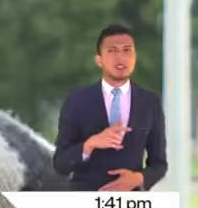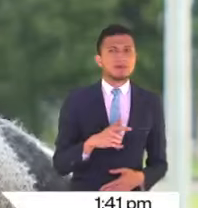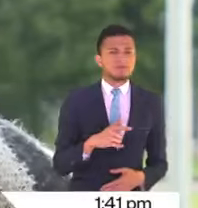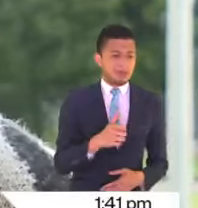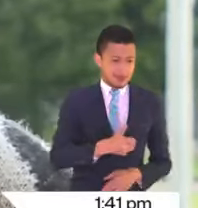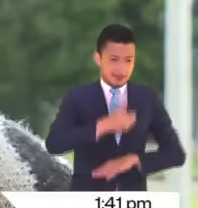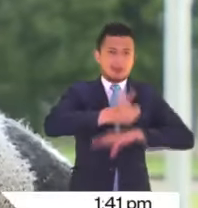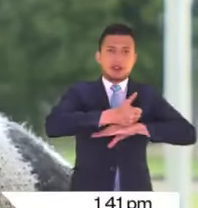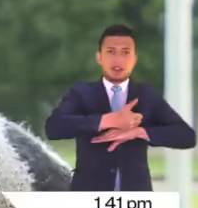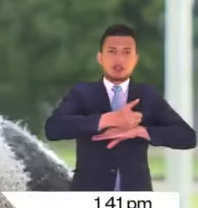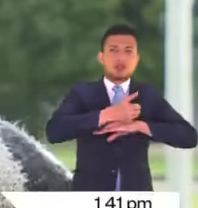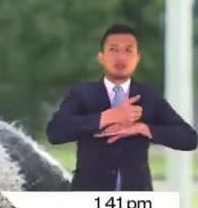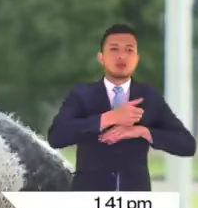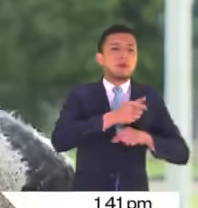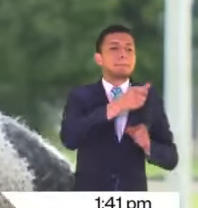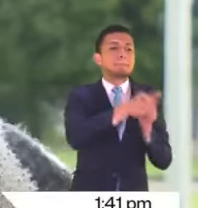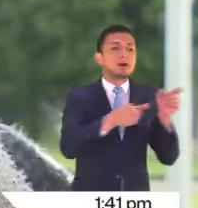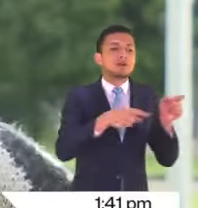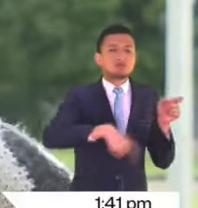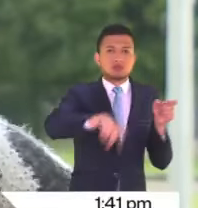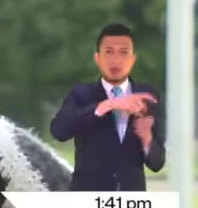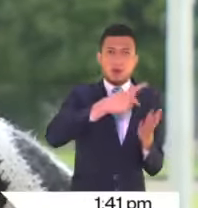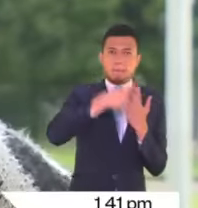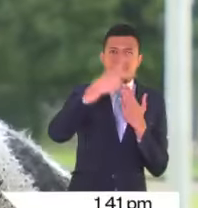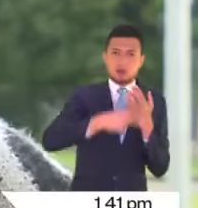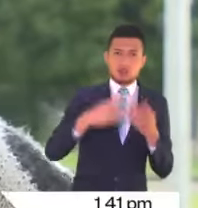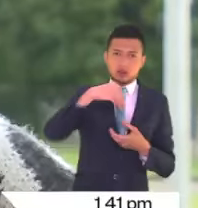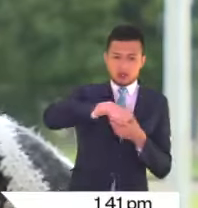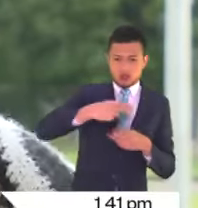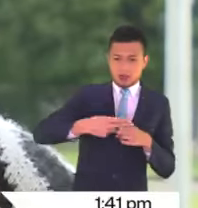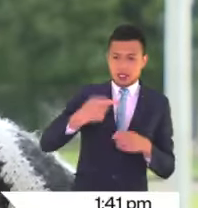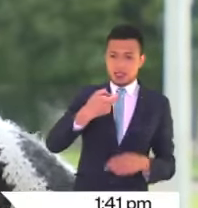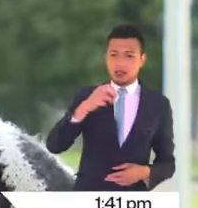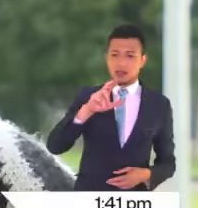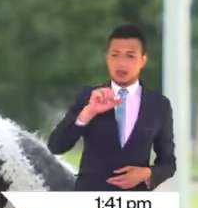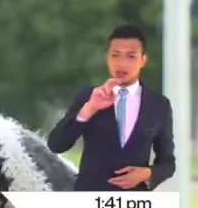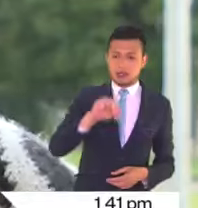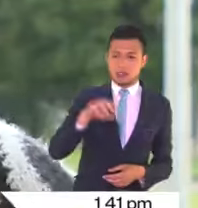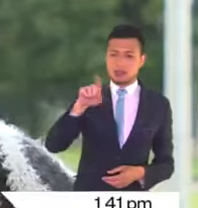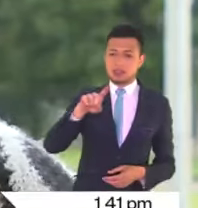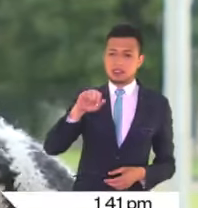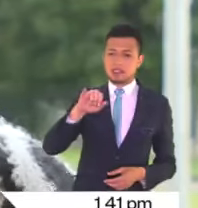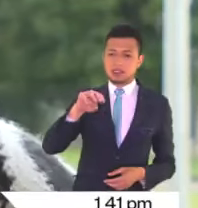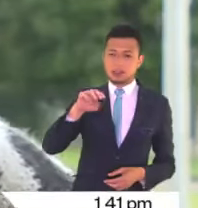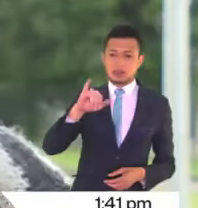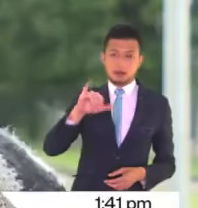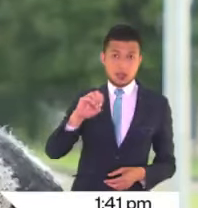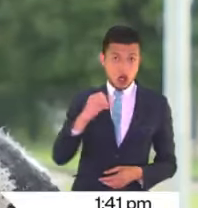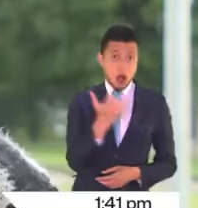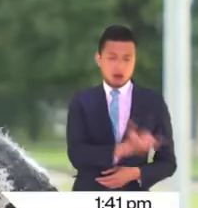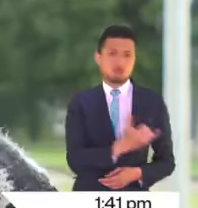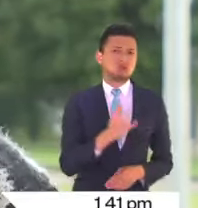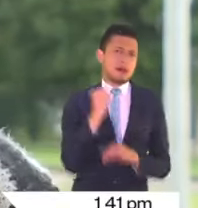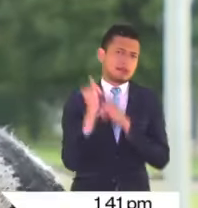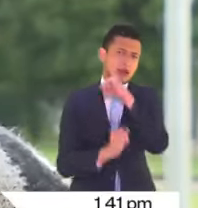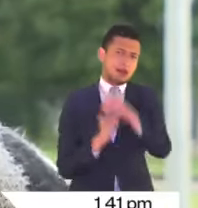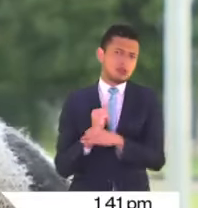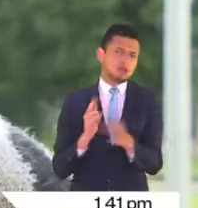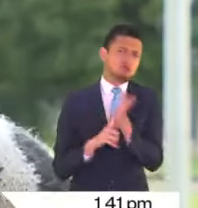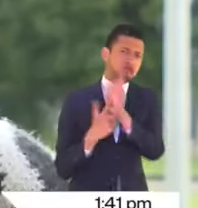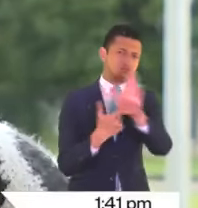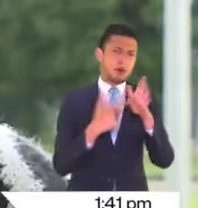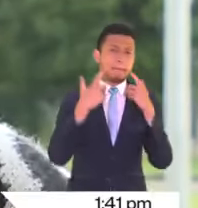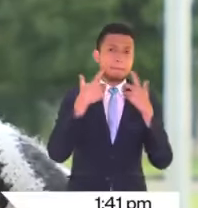la dirección de personas que integran el proyecto Gran Simio, que es un proyecto que tiene la mejor reputación a nivel internacional porque